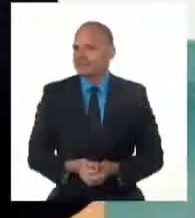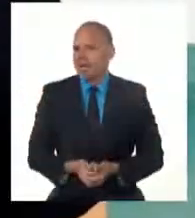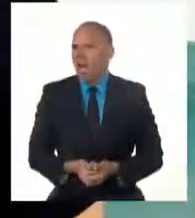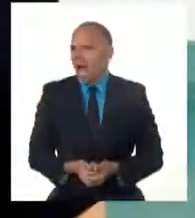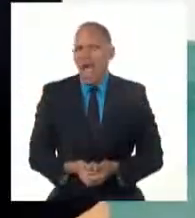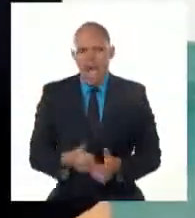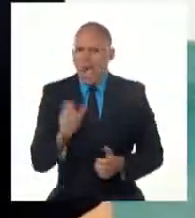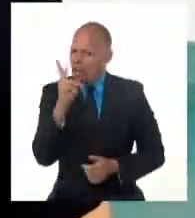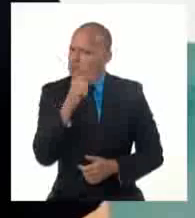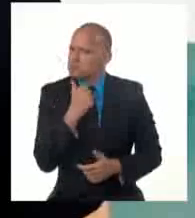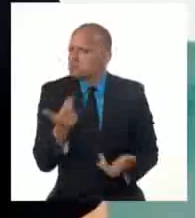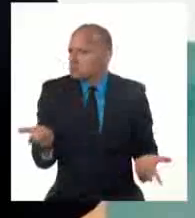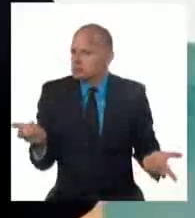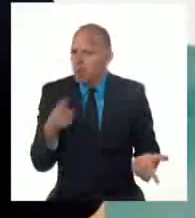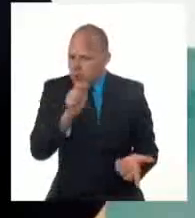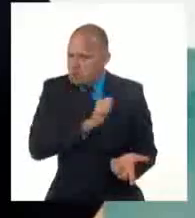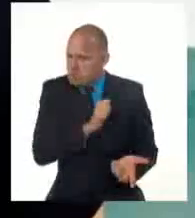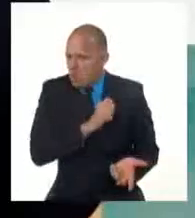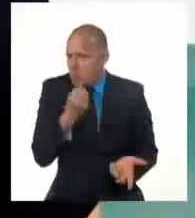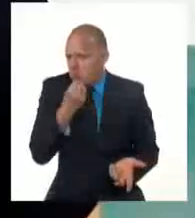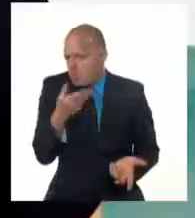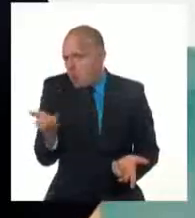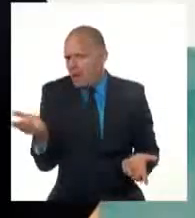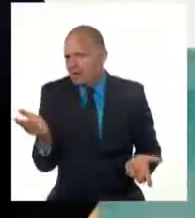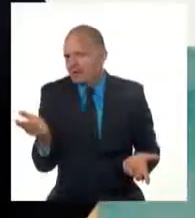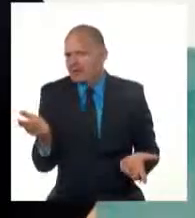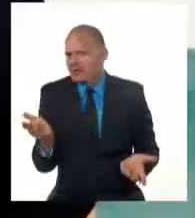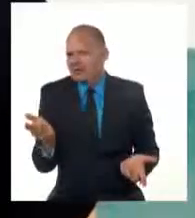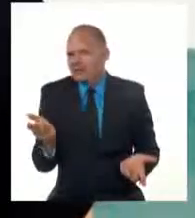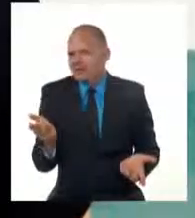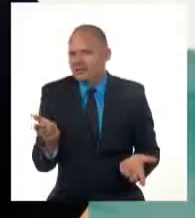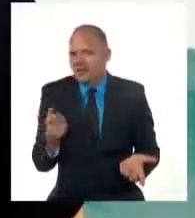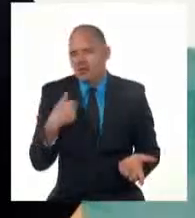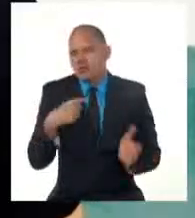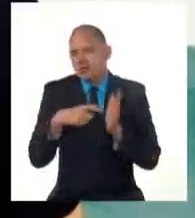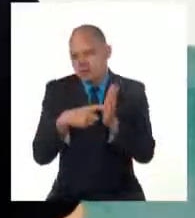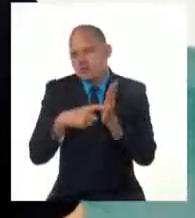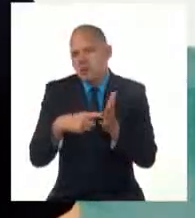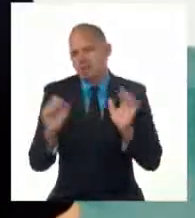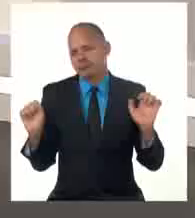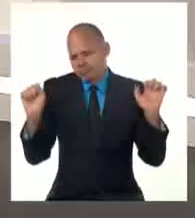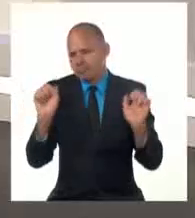bonito deporte y si quieren practicarlo lo pueden hacer. Los aconsejo, que es muy buen deporte.